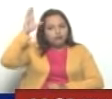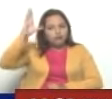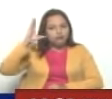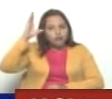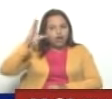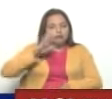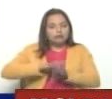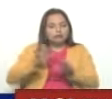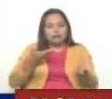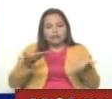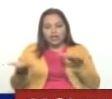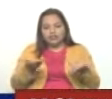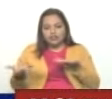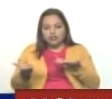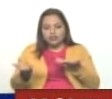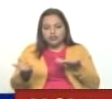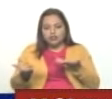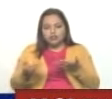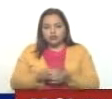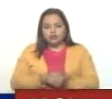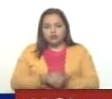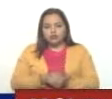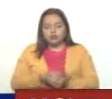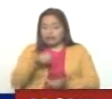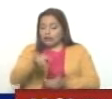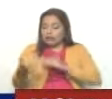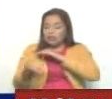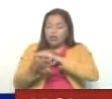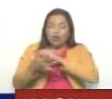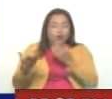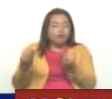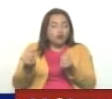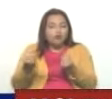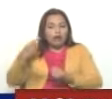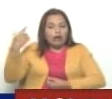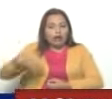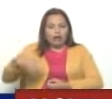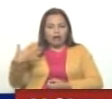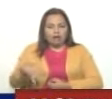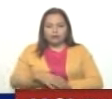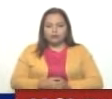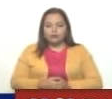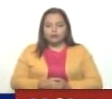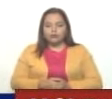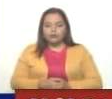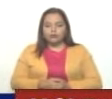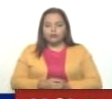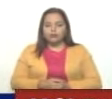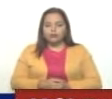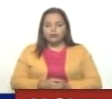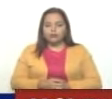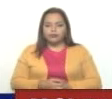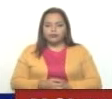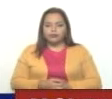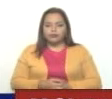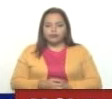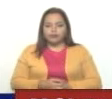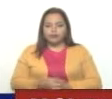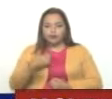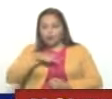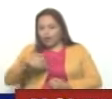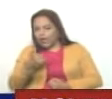los servicios que prestamos a nivel de estas tecnologías son sumamente costosos. Frecuentemente somos víctimas de